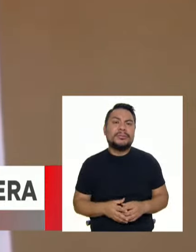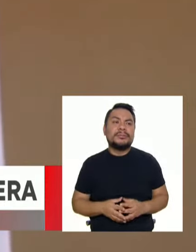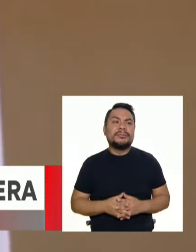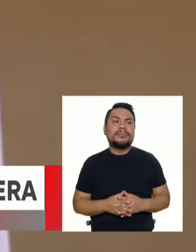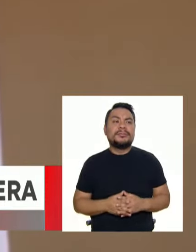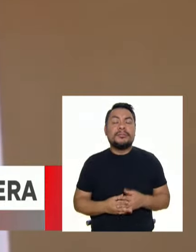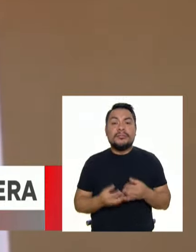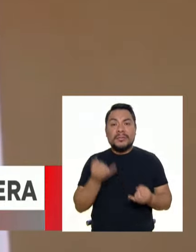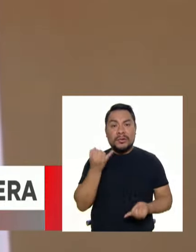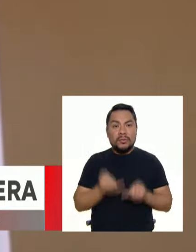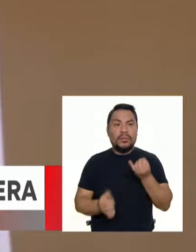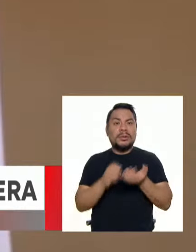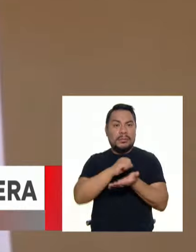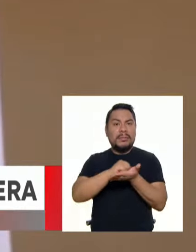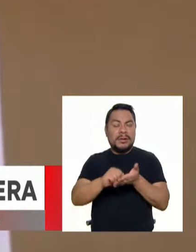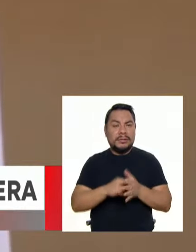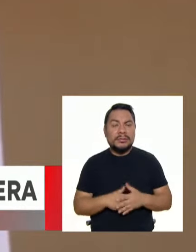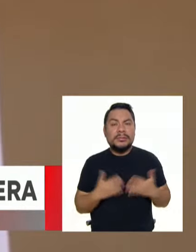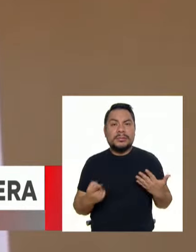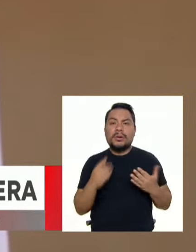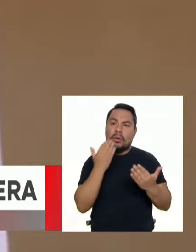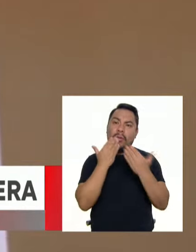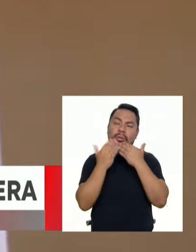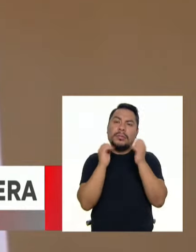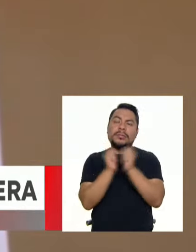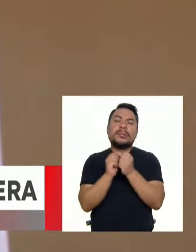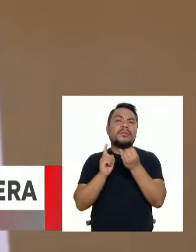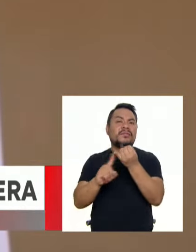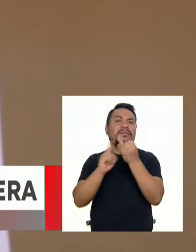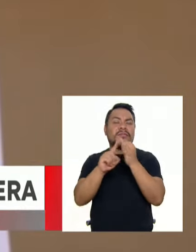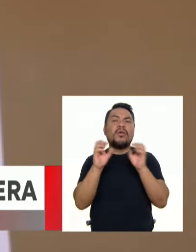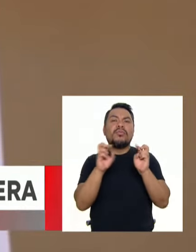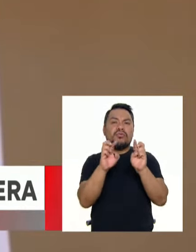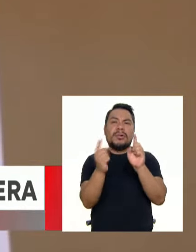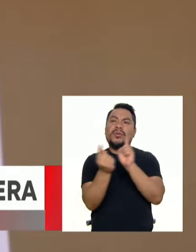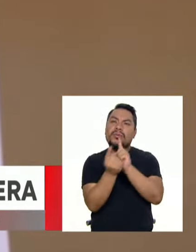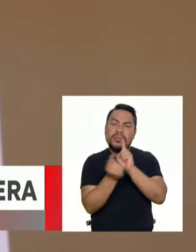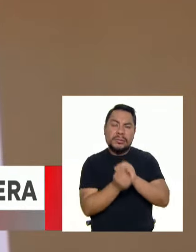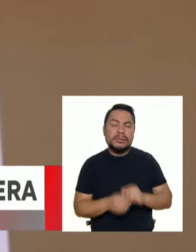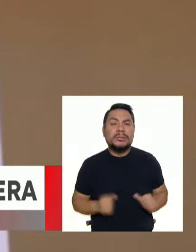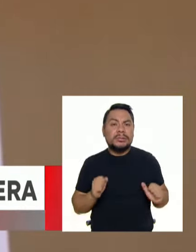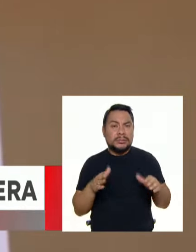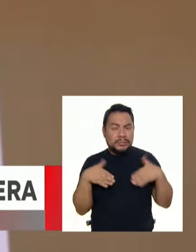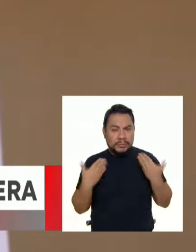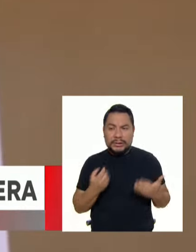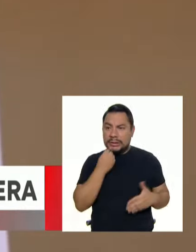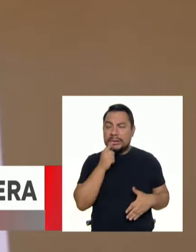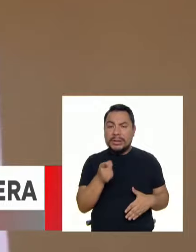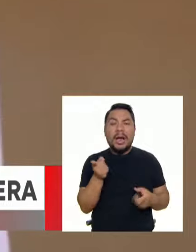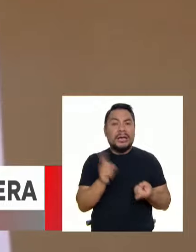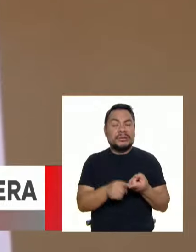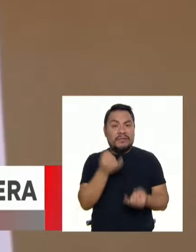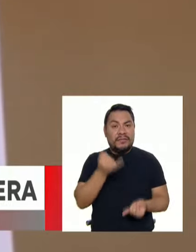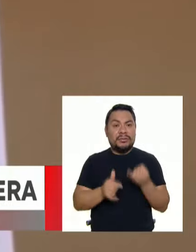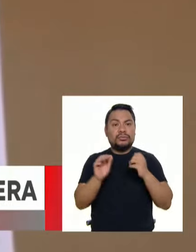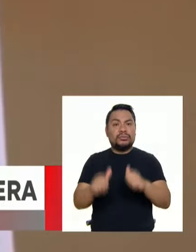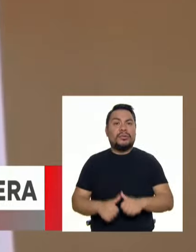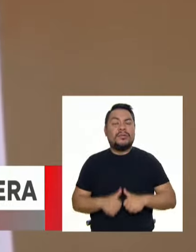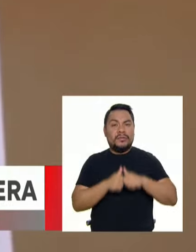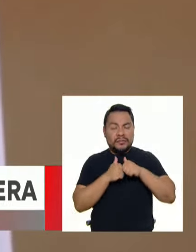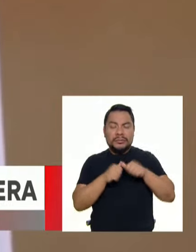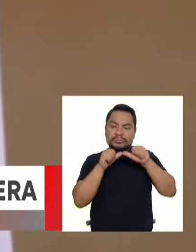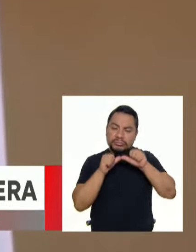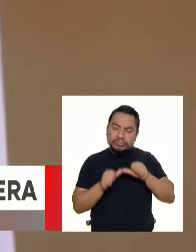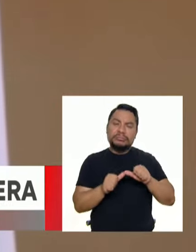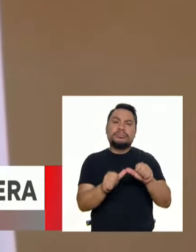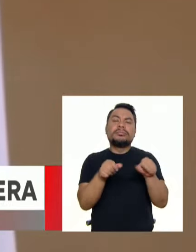los últimos meses conversamos en múltiples oportunidades y puedo dar fe de que hasta el final de su vida mantuvo